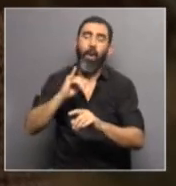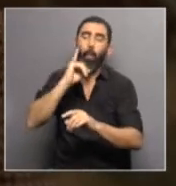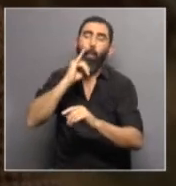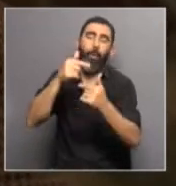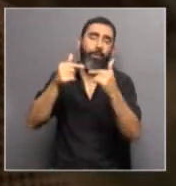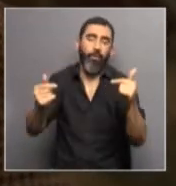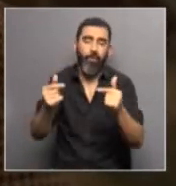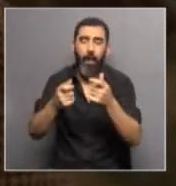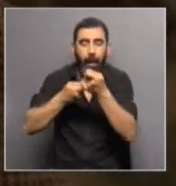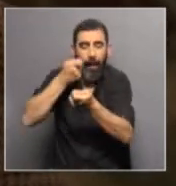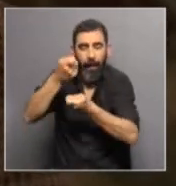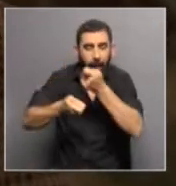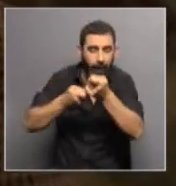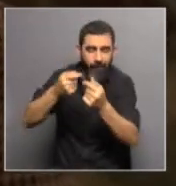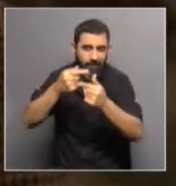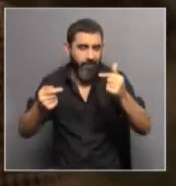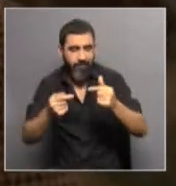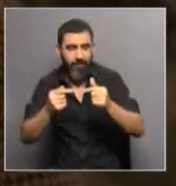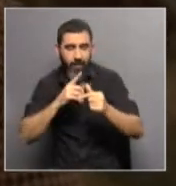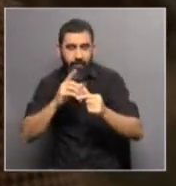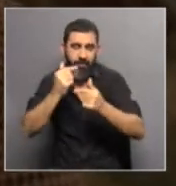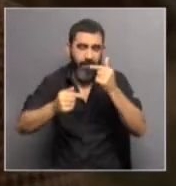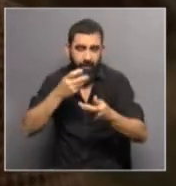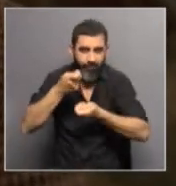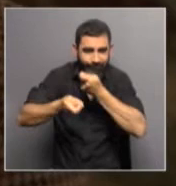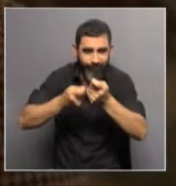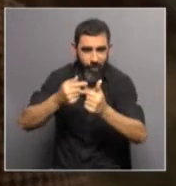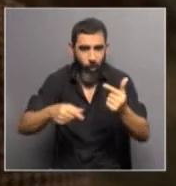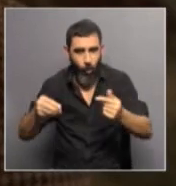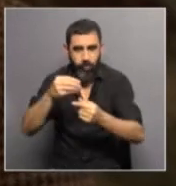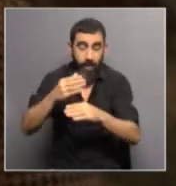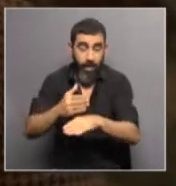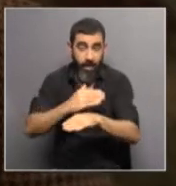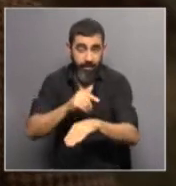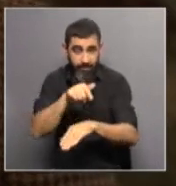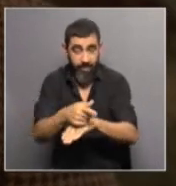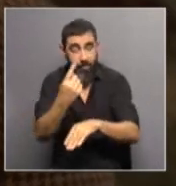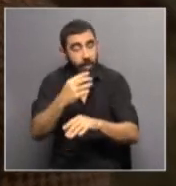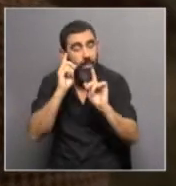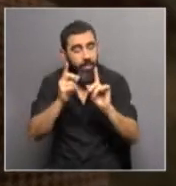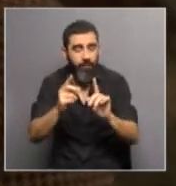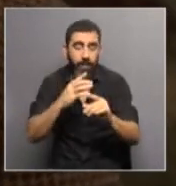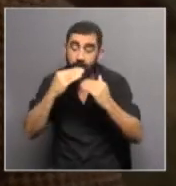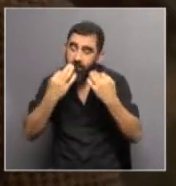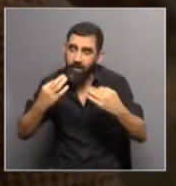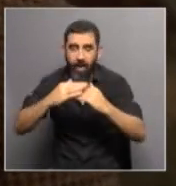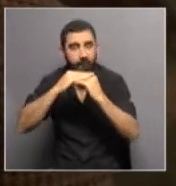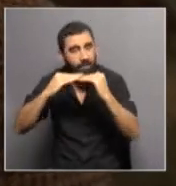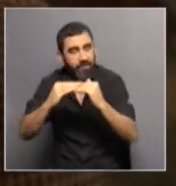le ponen la sal y a lo que hay ahí atrás. Pero tiene que basarse